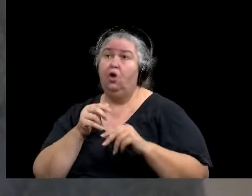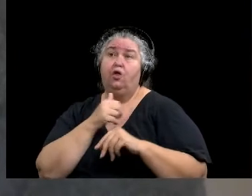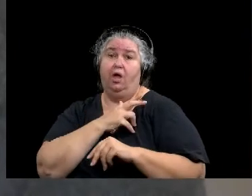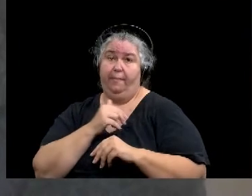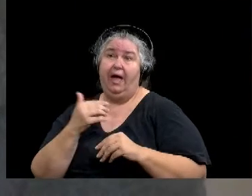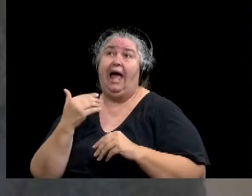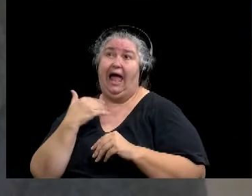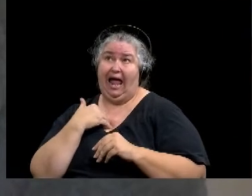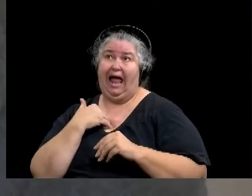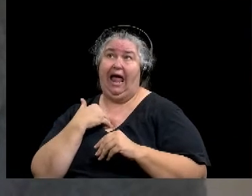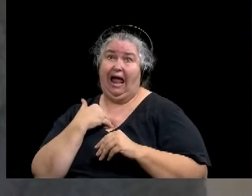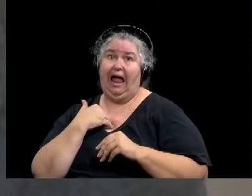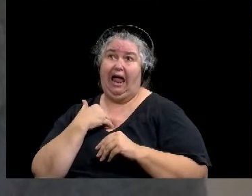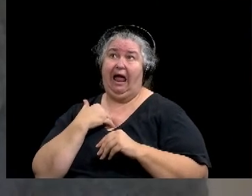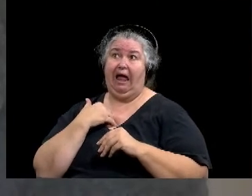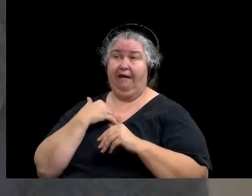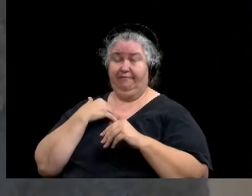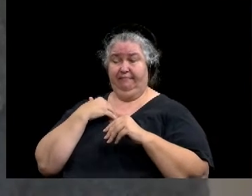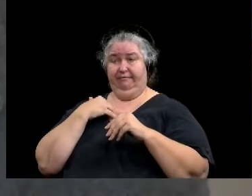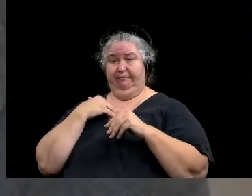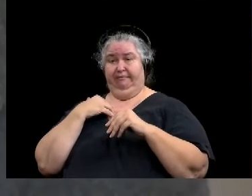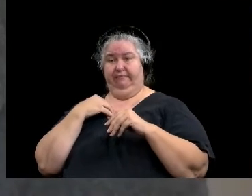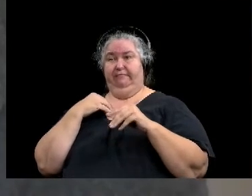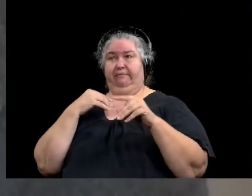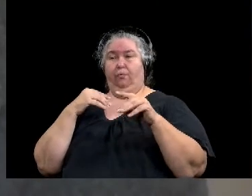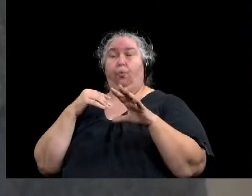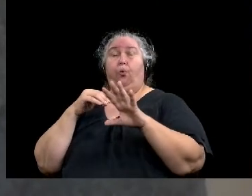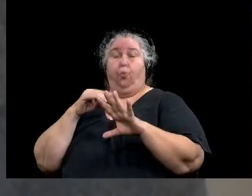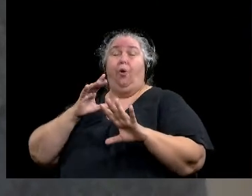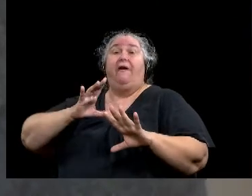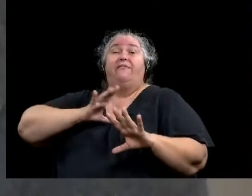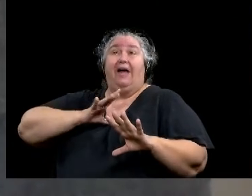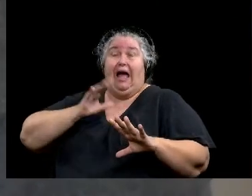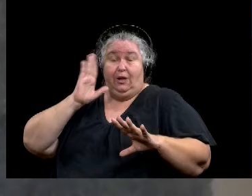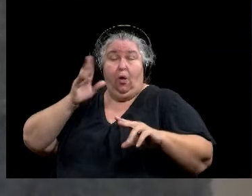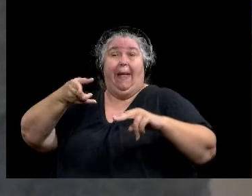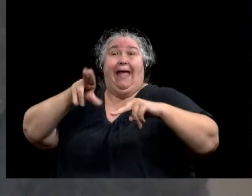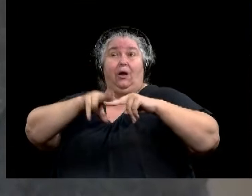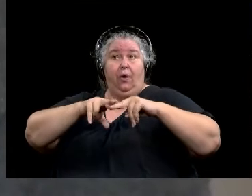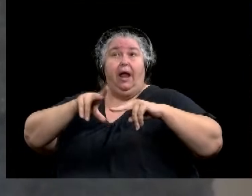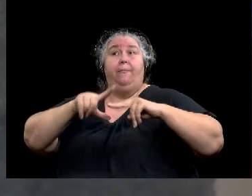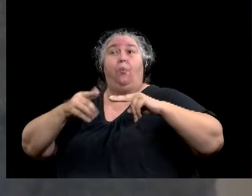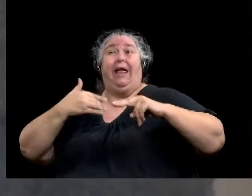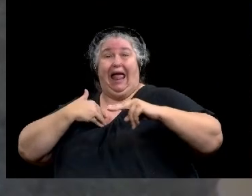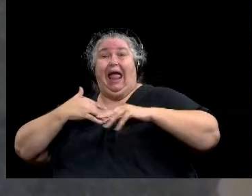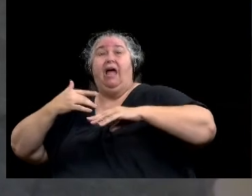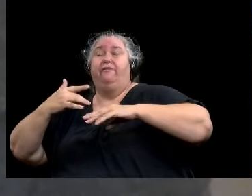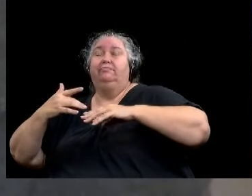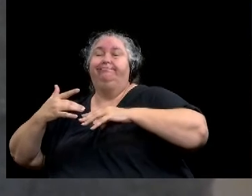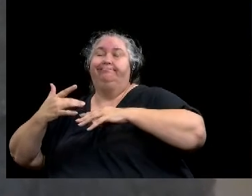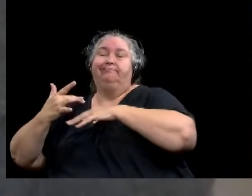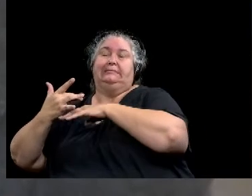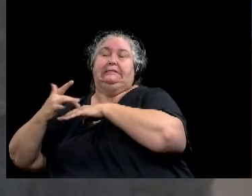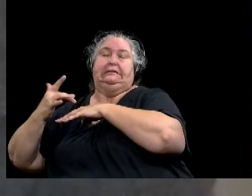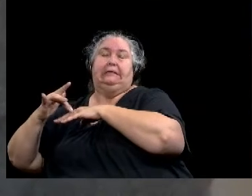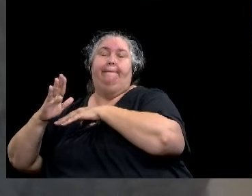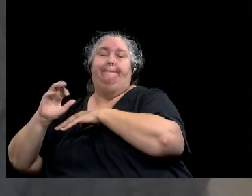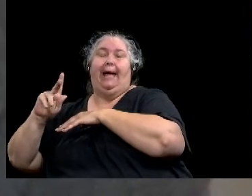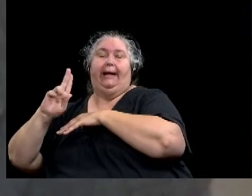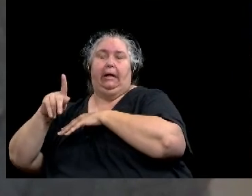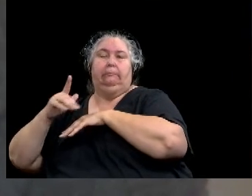suben los y los hospitales siguen subiendo pero estamos